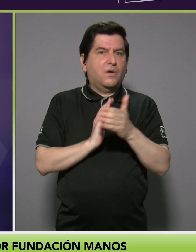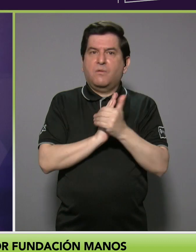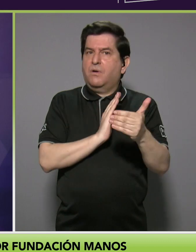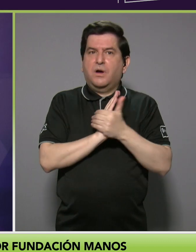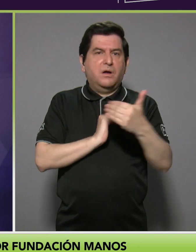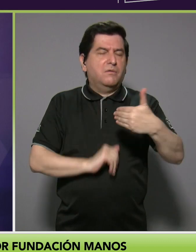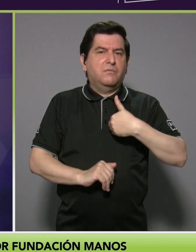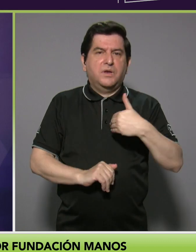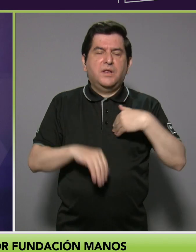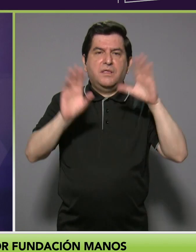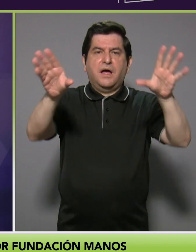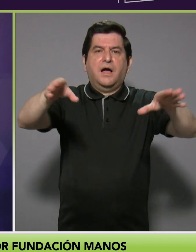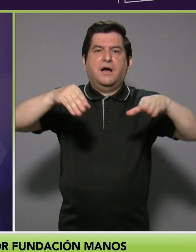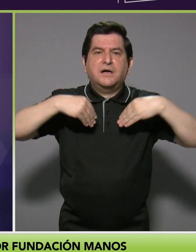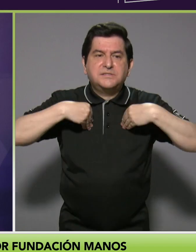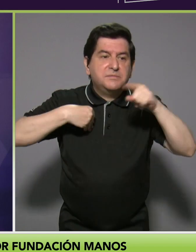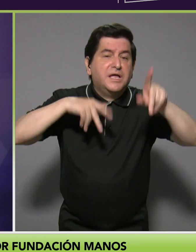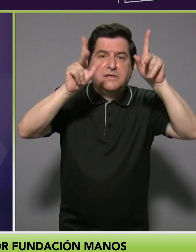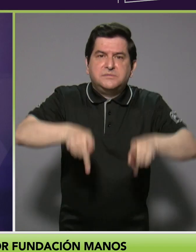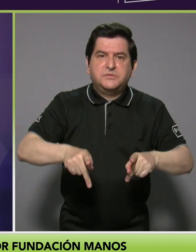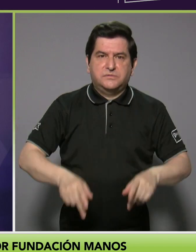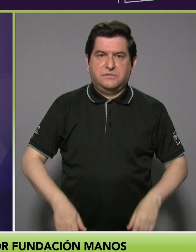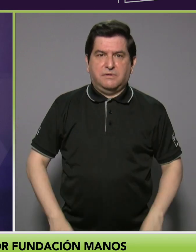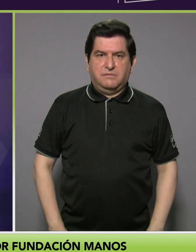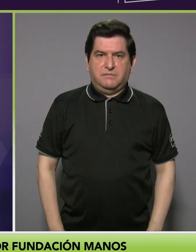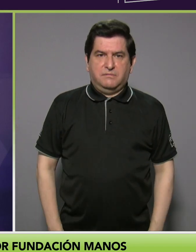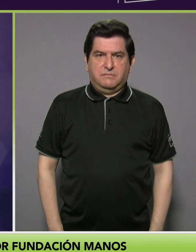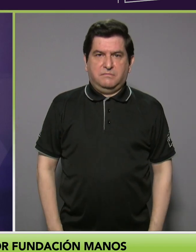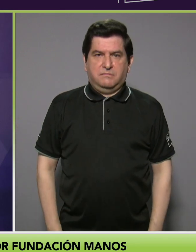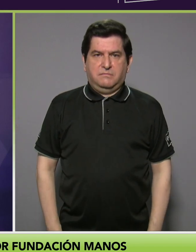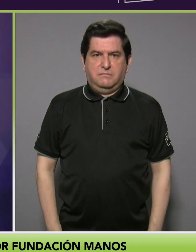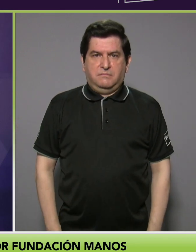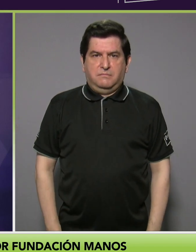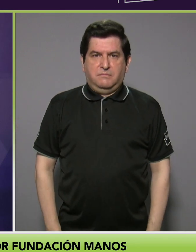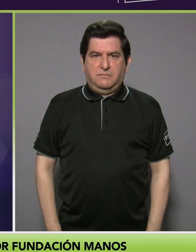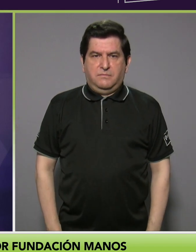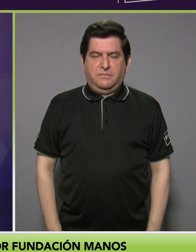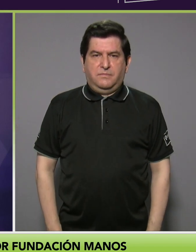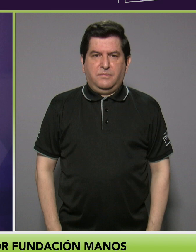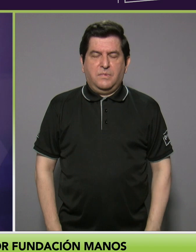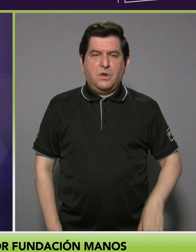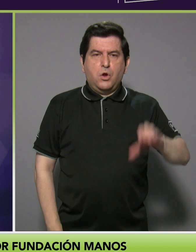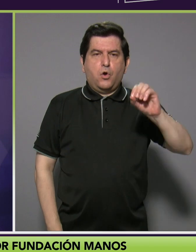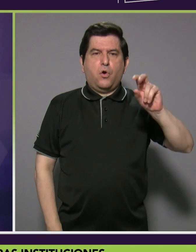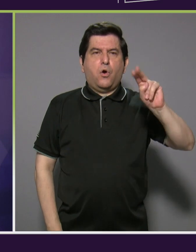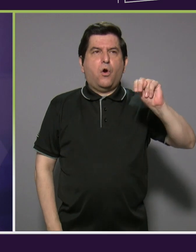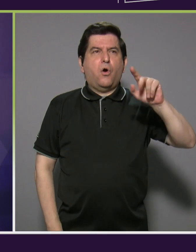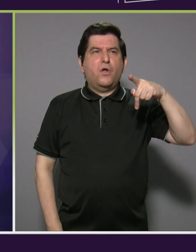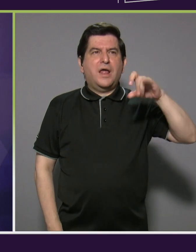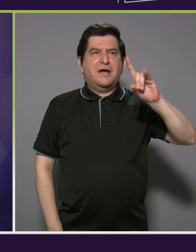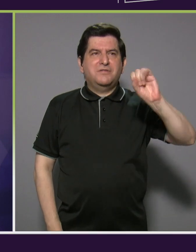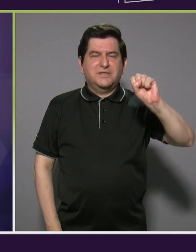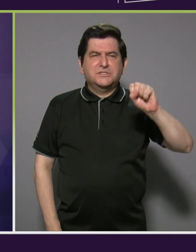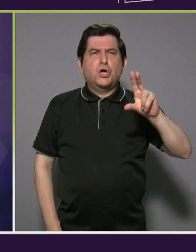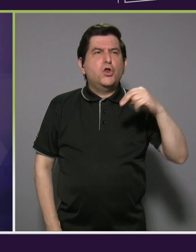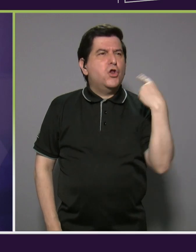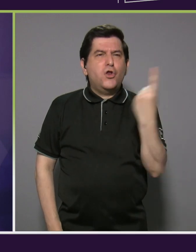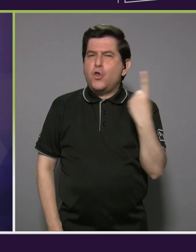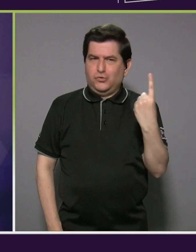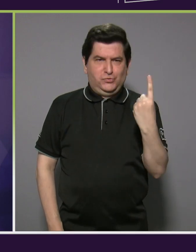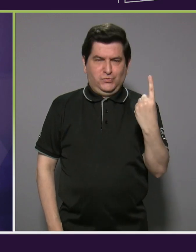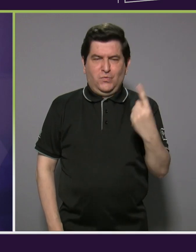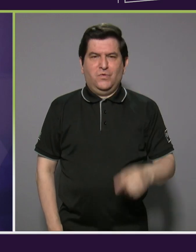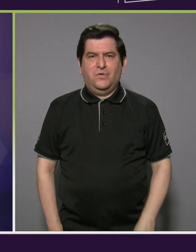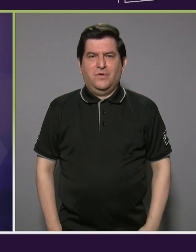capacitados para recibir a ellos. El CONAPDIS, pero no solo el CONAPDIS, aquí